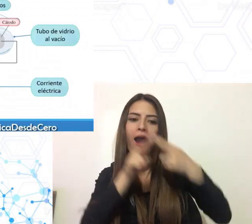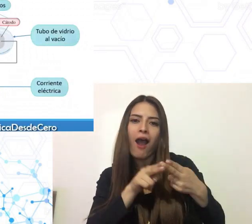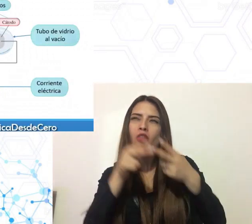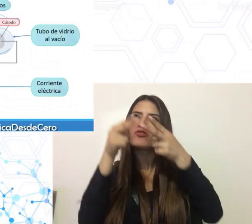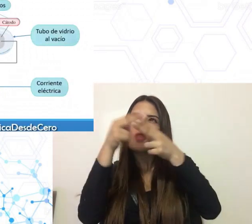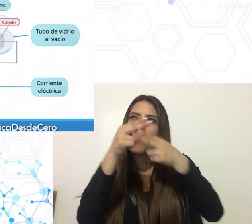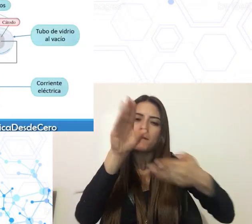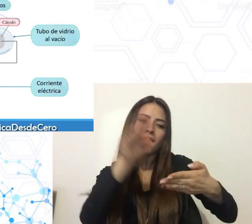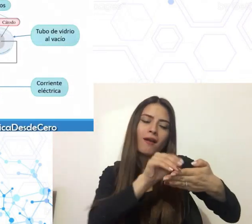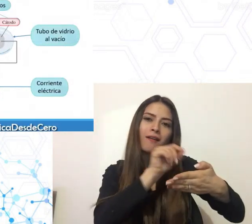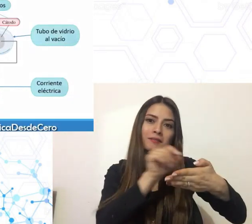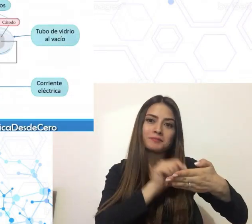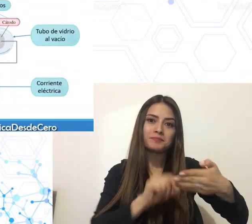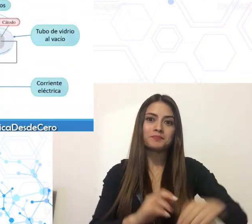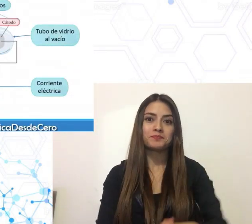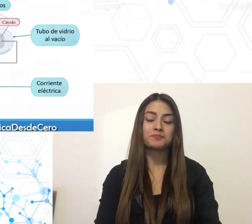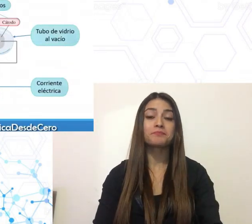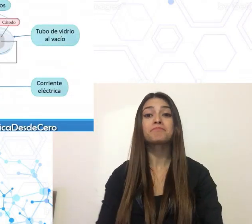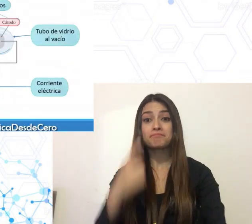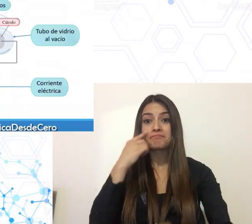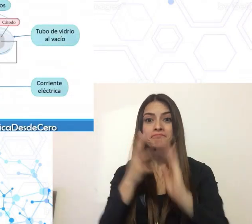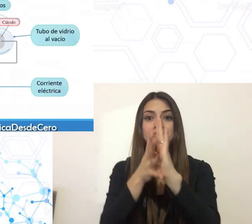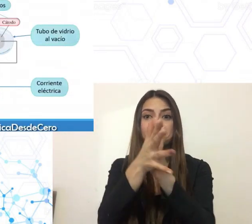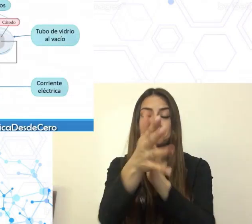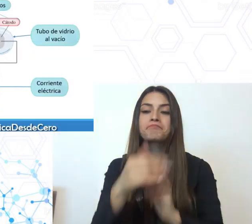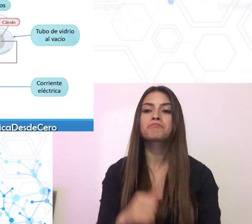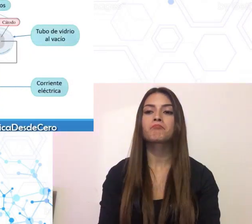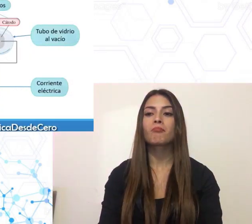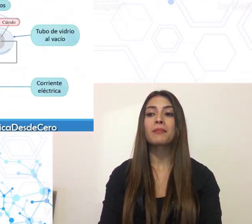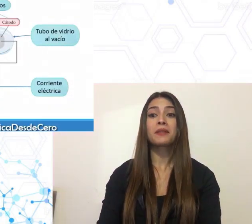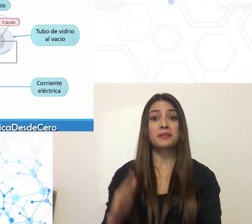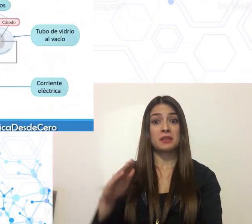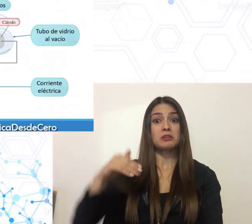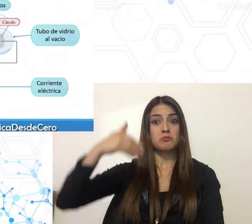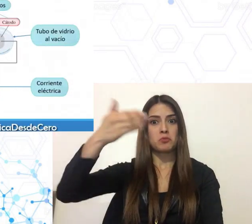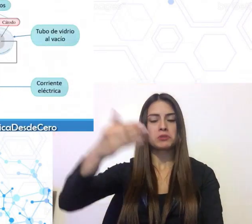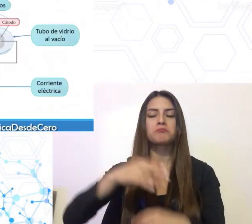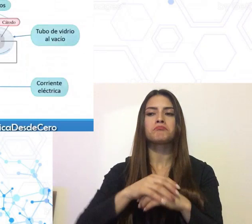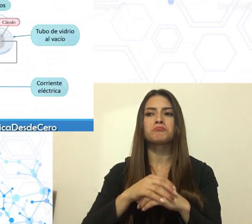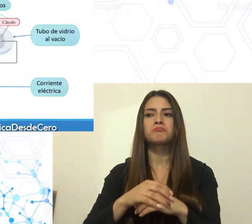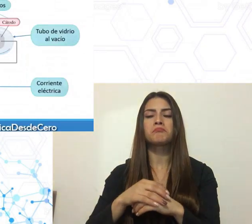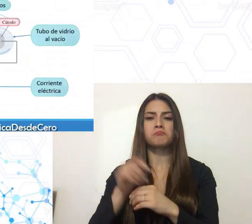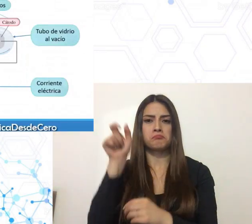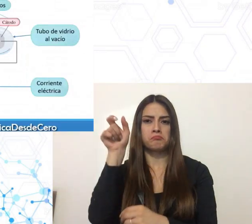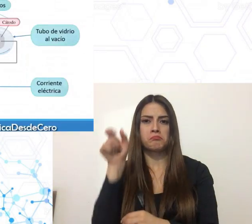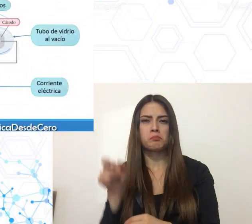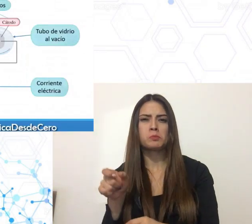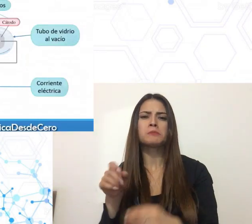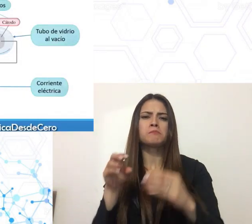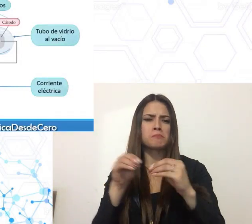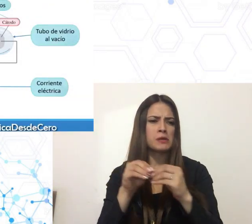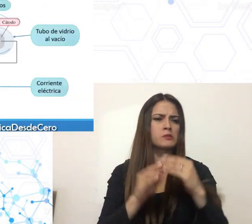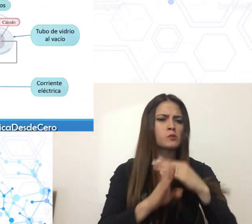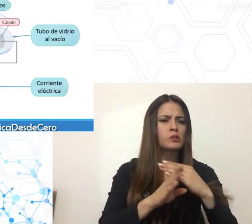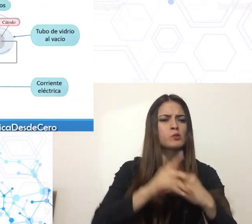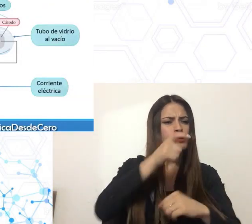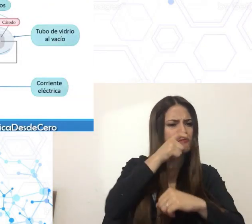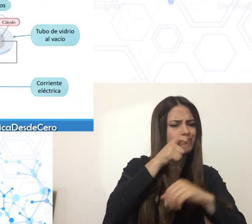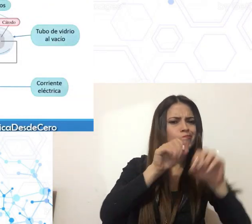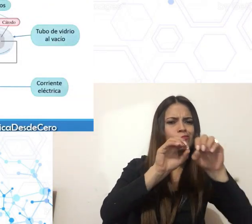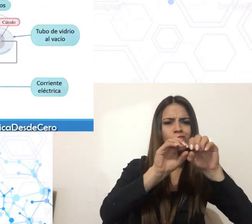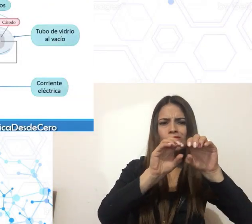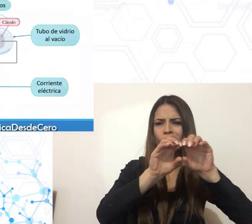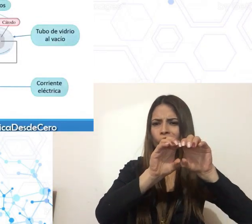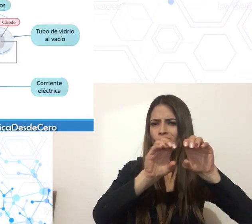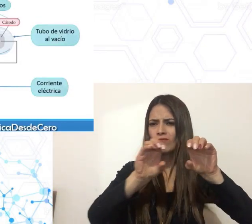tubo de rayos catódicos se pudieron hacer varios experimentos. Uno de ellos fue el observar que viajaban en